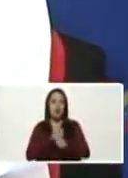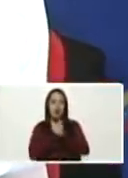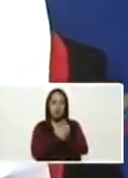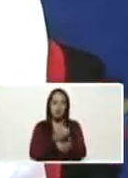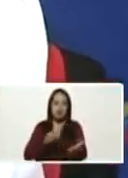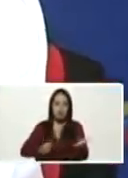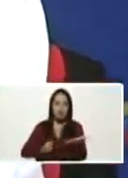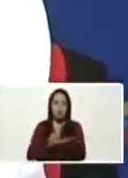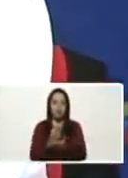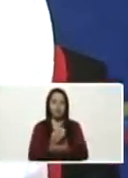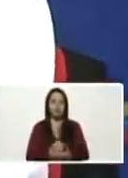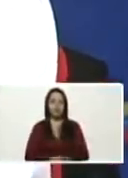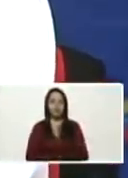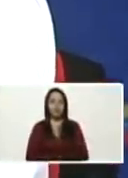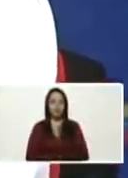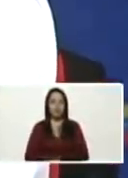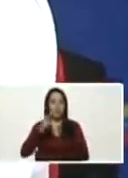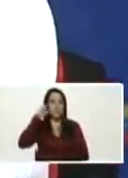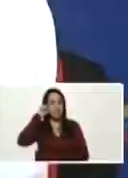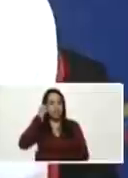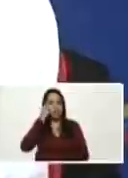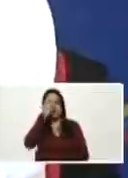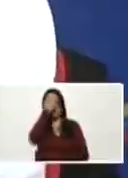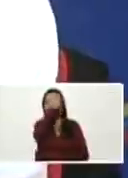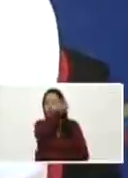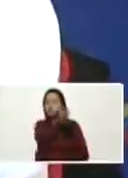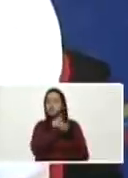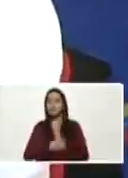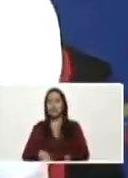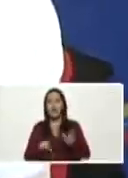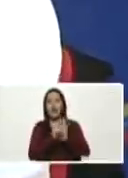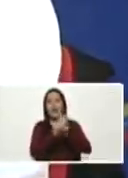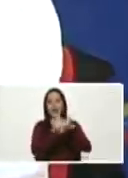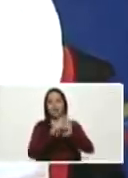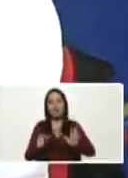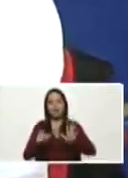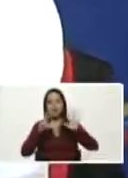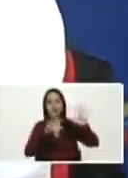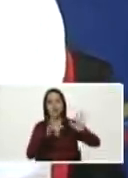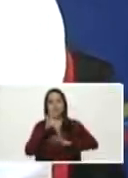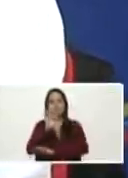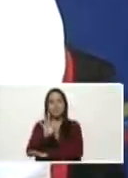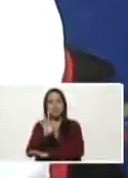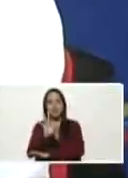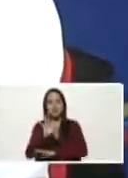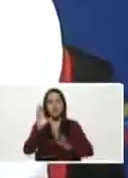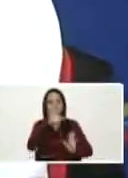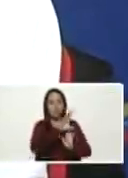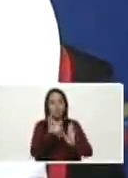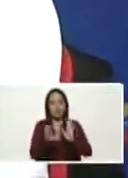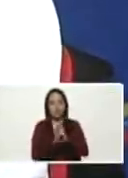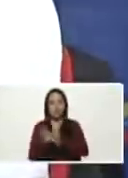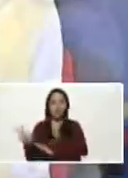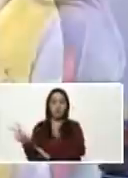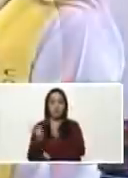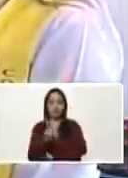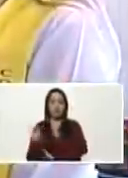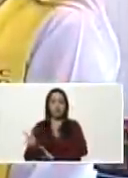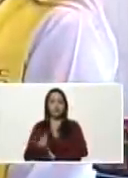lealtad. Recordemos que el artículo 83 de la Constitución de la República Bolivariana de